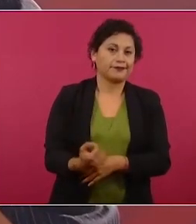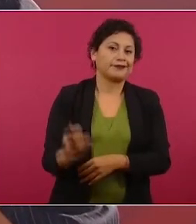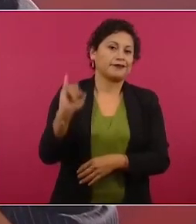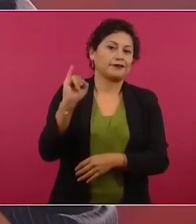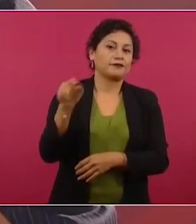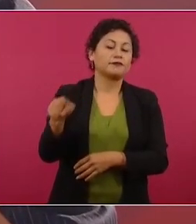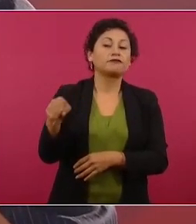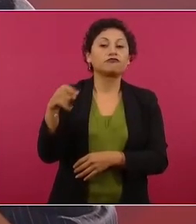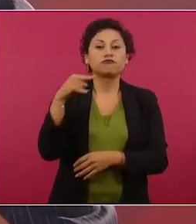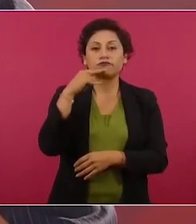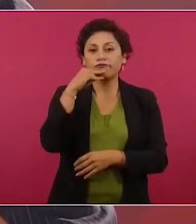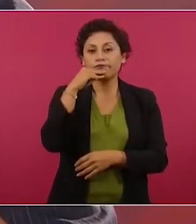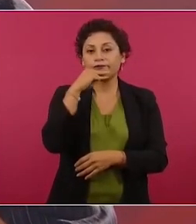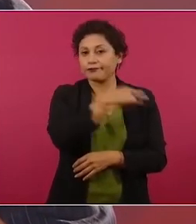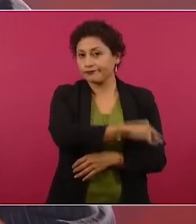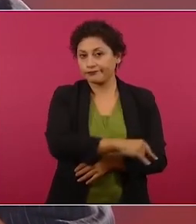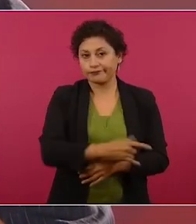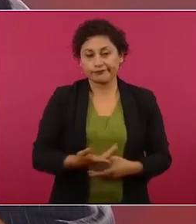hipocresía.